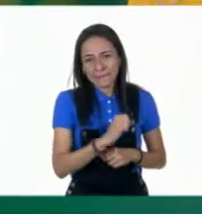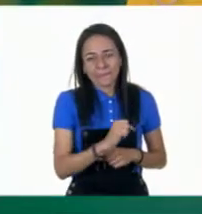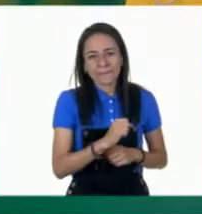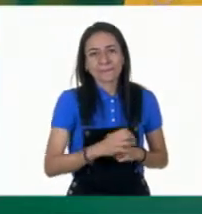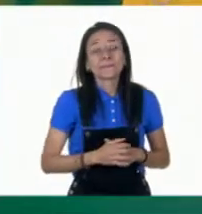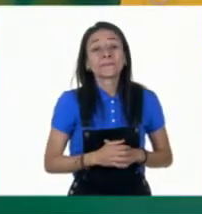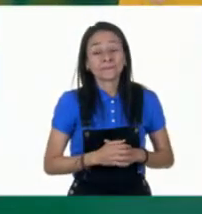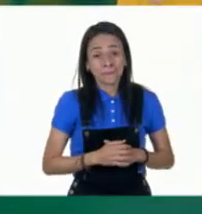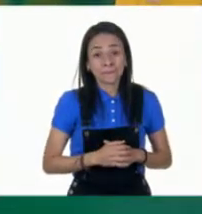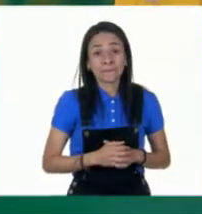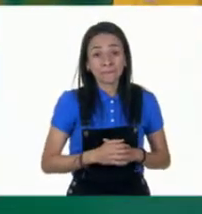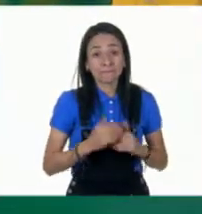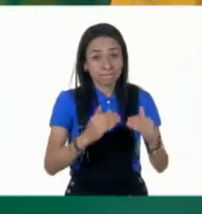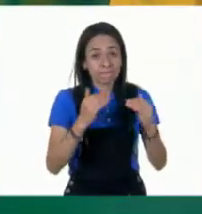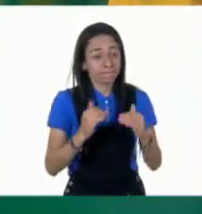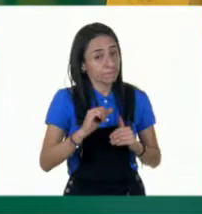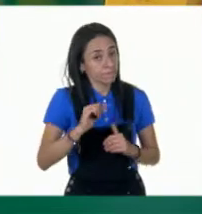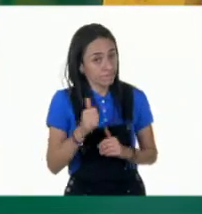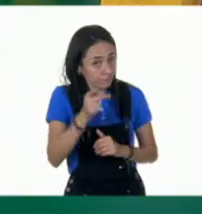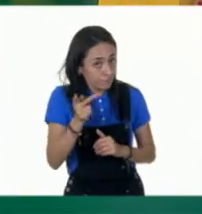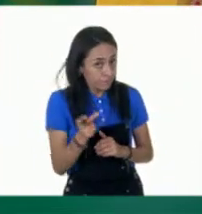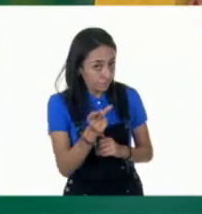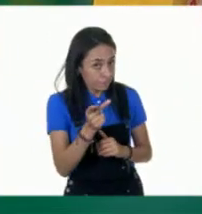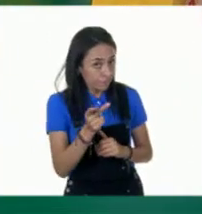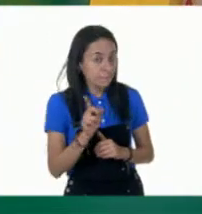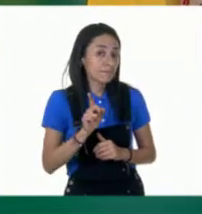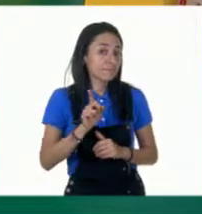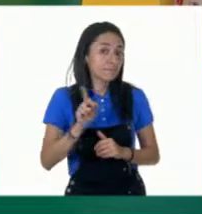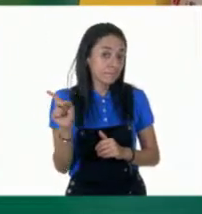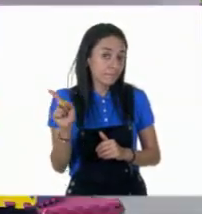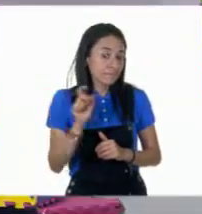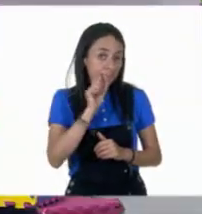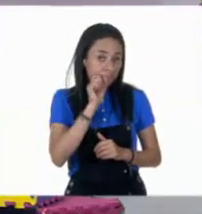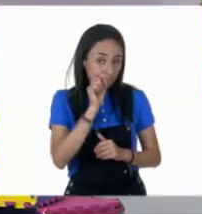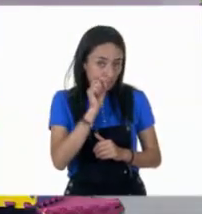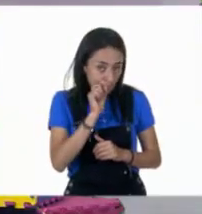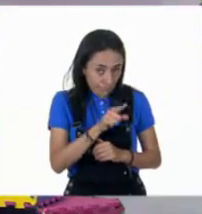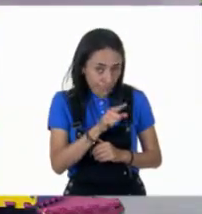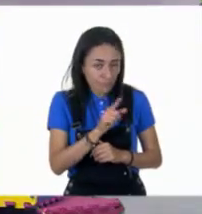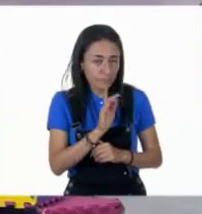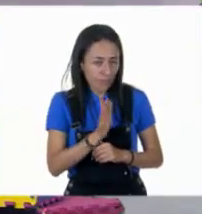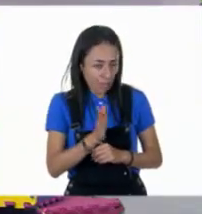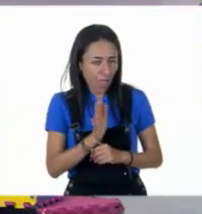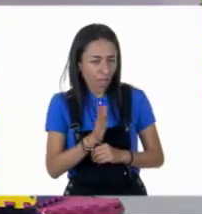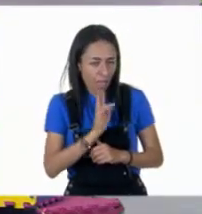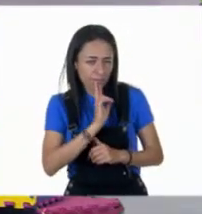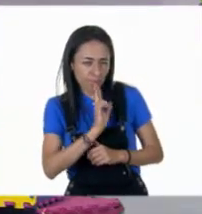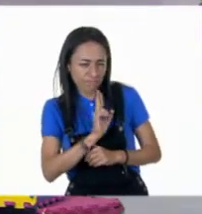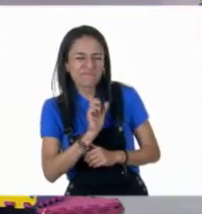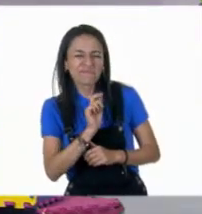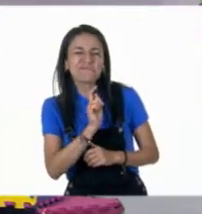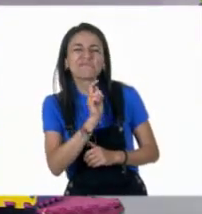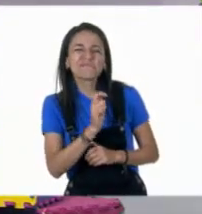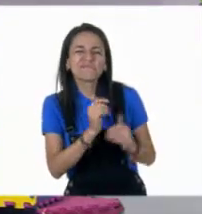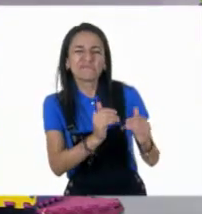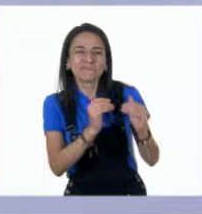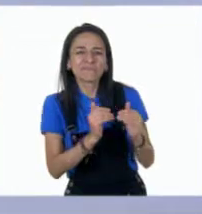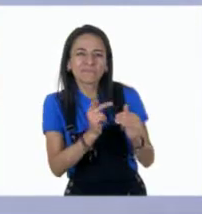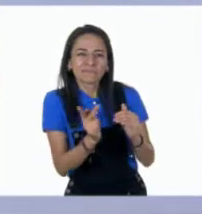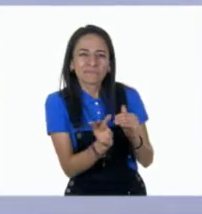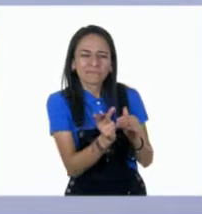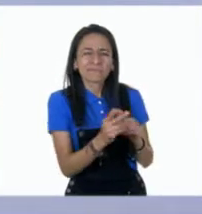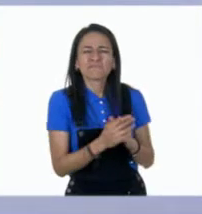En la siguiente pregunta, donde ella nos respondió un poquito, en la siguiente pregunta que tenemos, Oscar dice, ¿por qué creen que